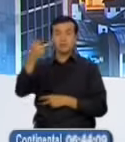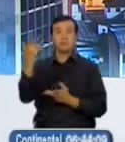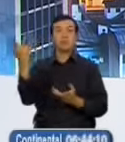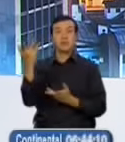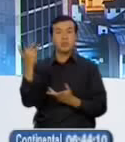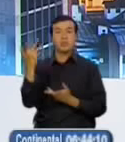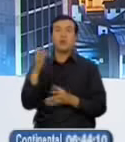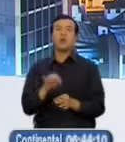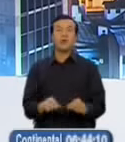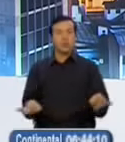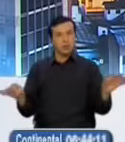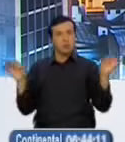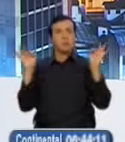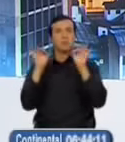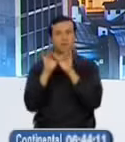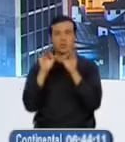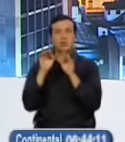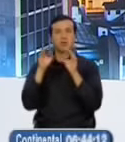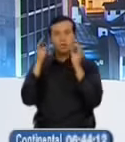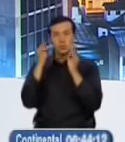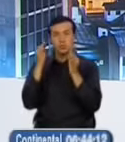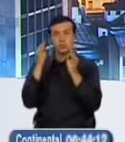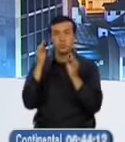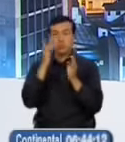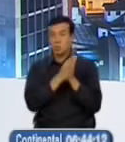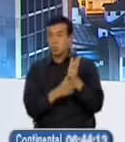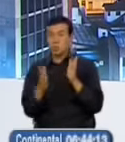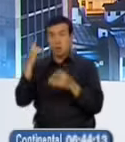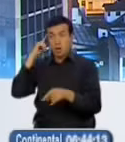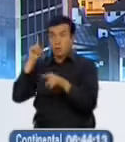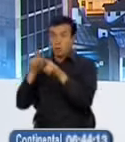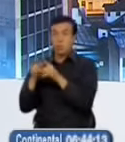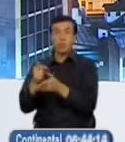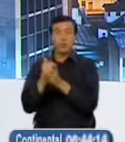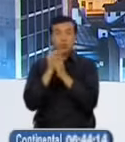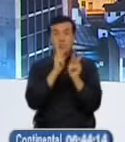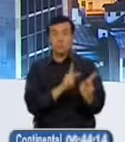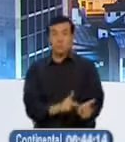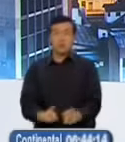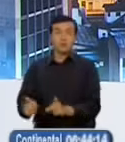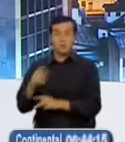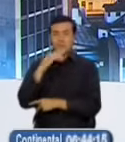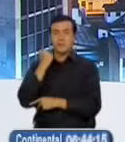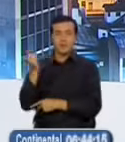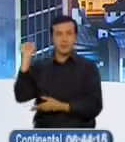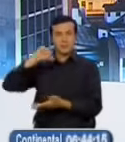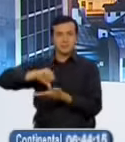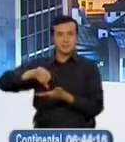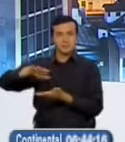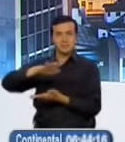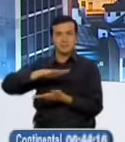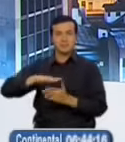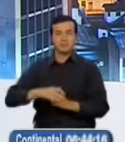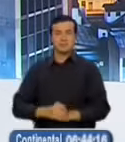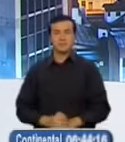pasará desapercibida, pues lo acordado en esta conferencia servirá para planificar de una mejor manera nuestras urbes.